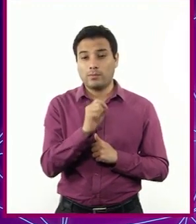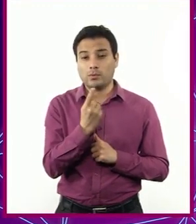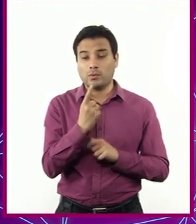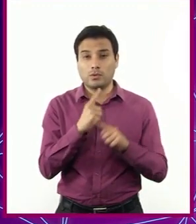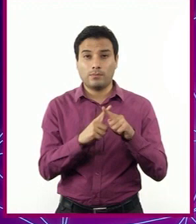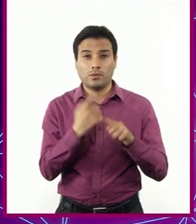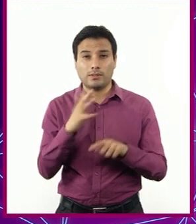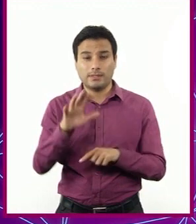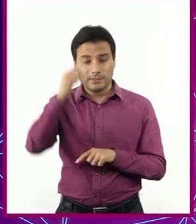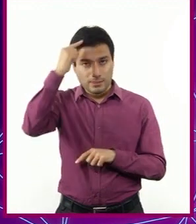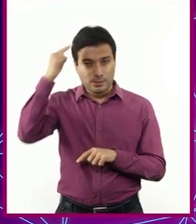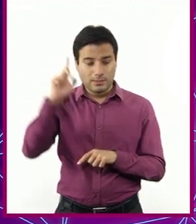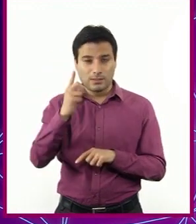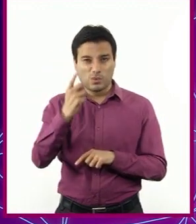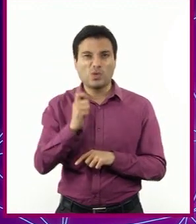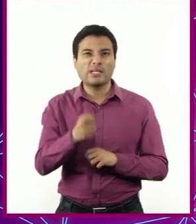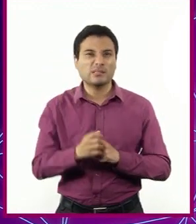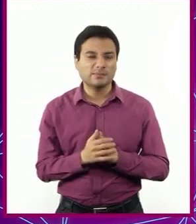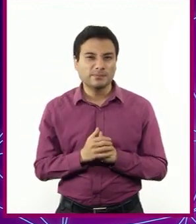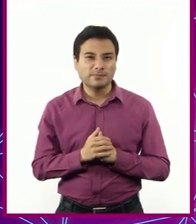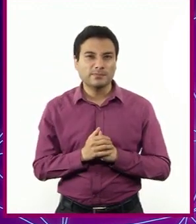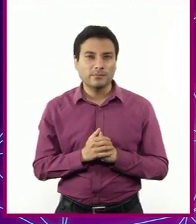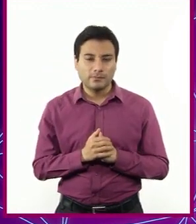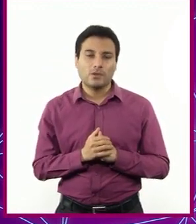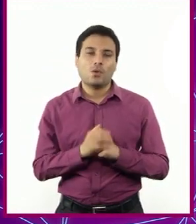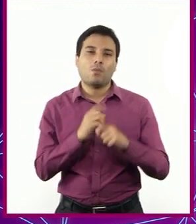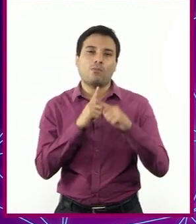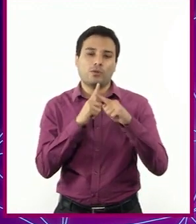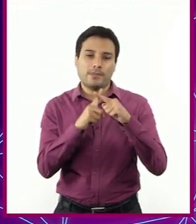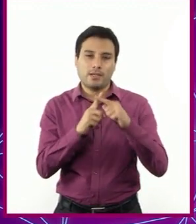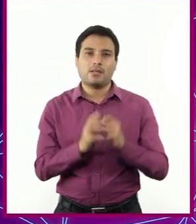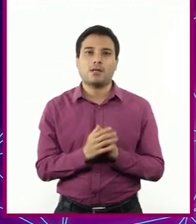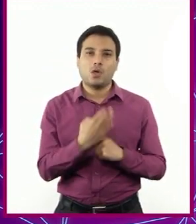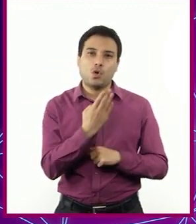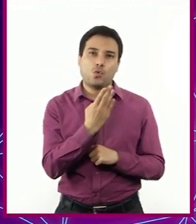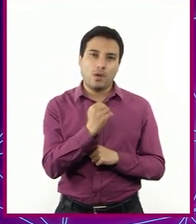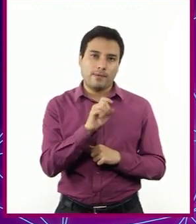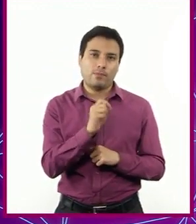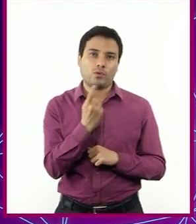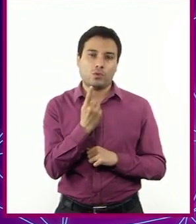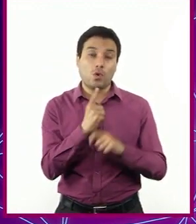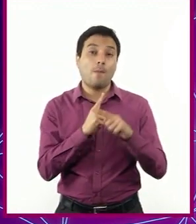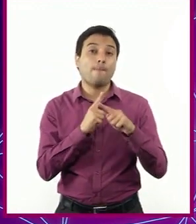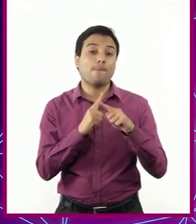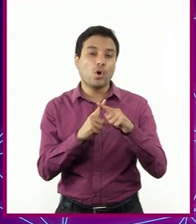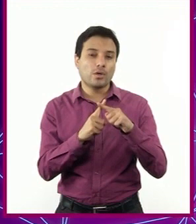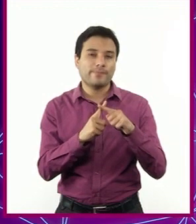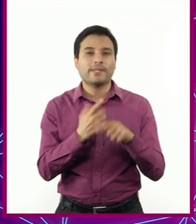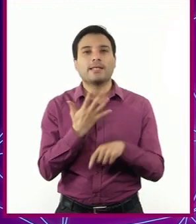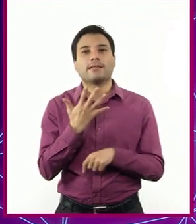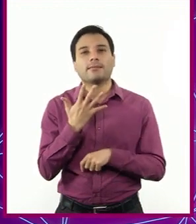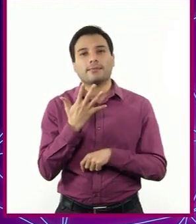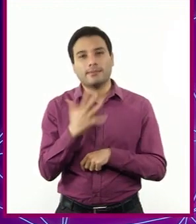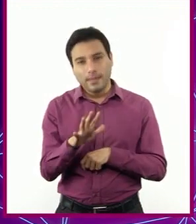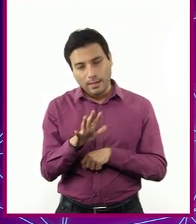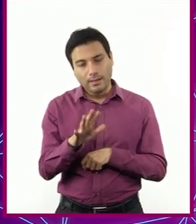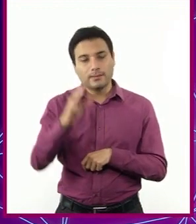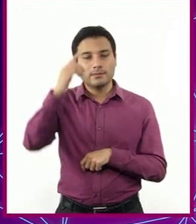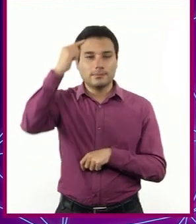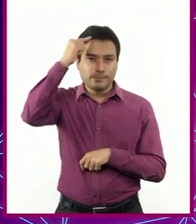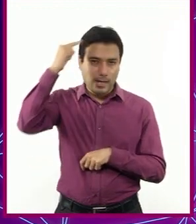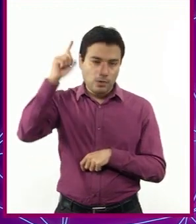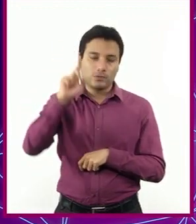kilogramos, significa que multiplicaremos 9.1 por el equivalente a 10 a la